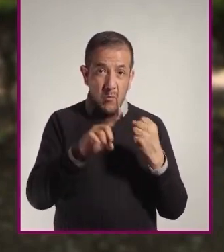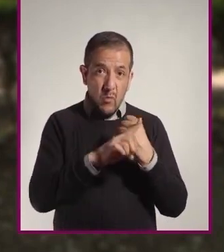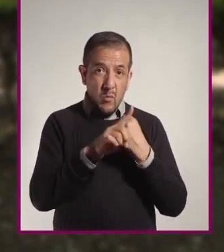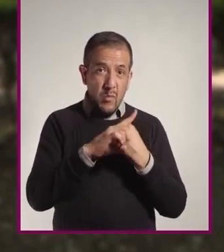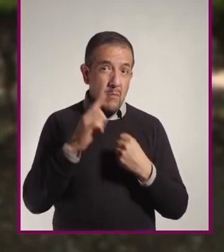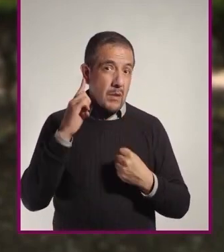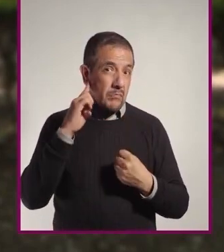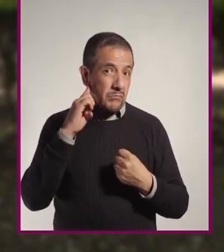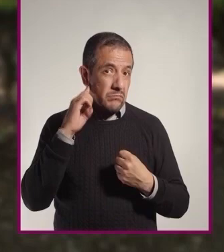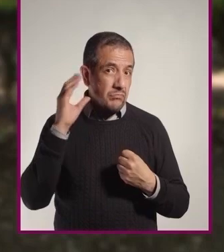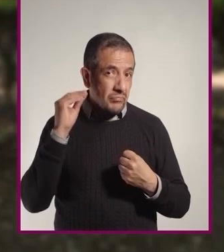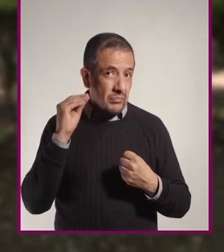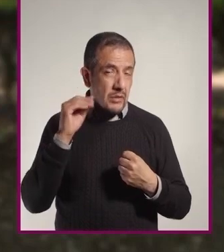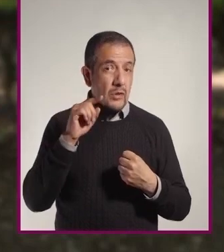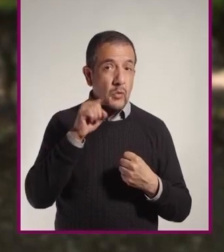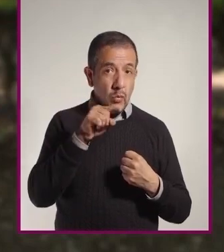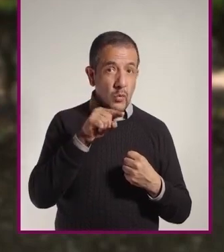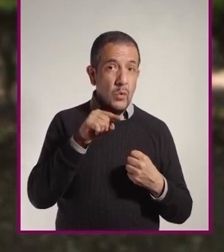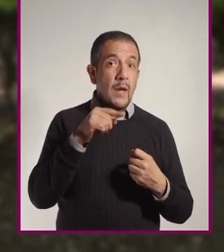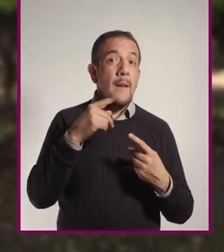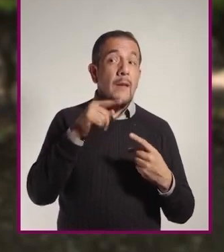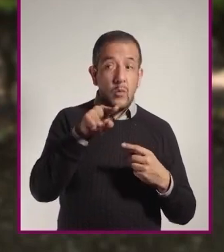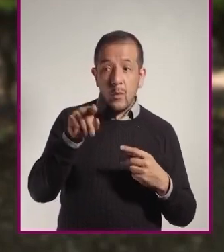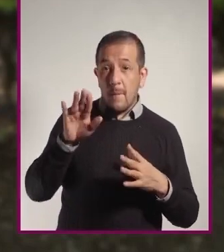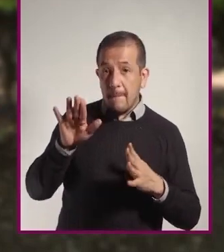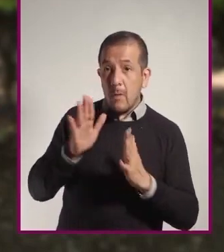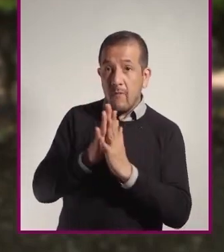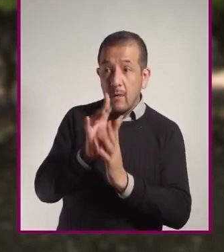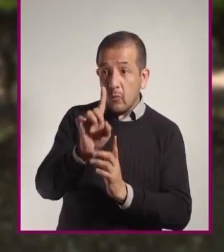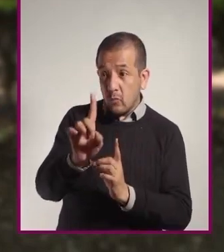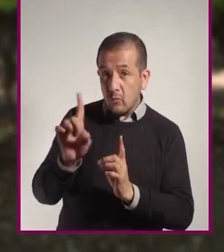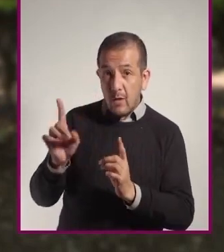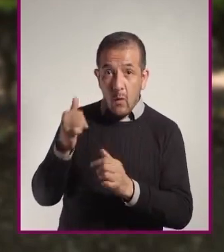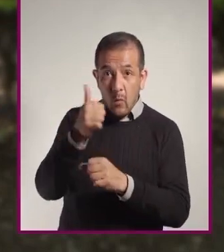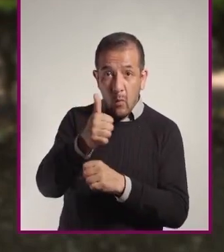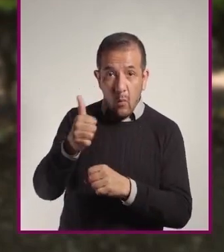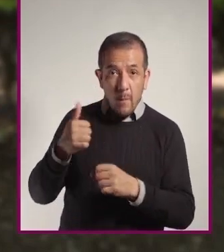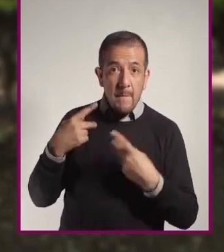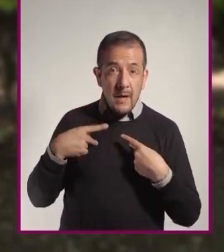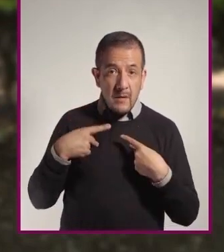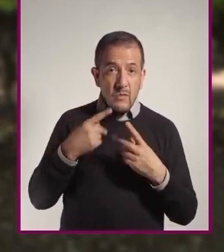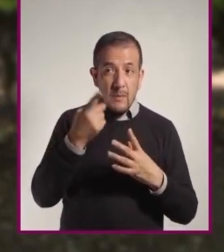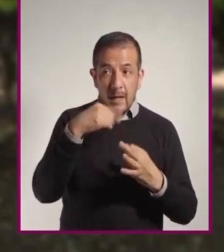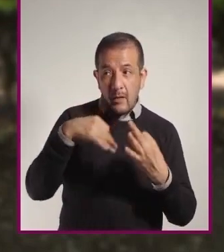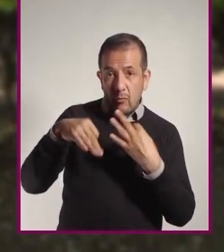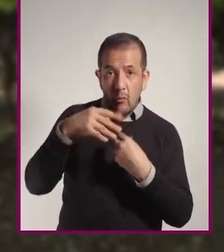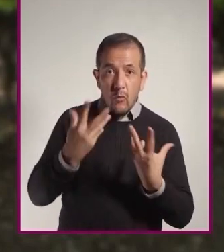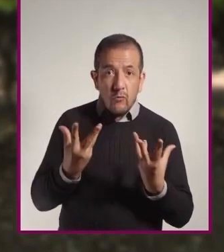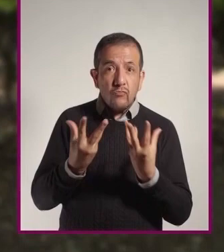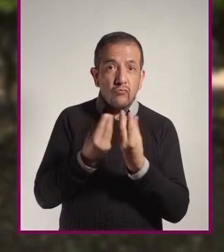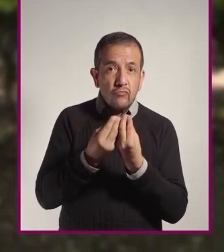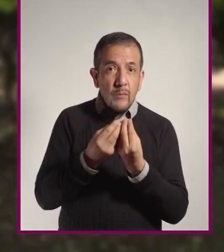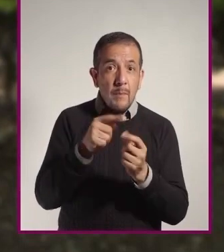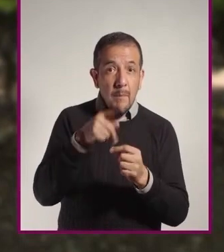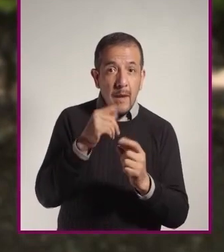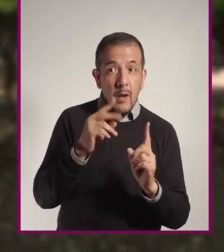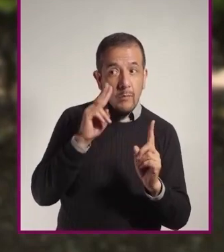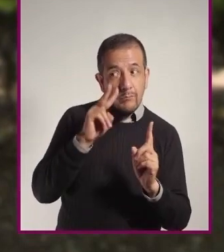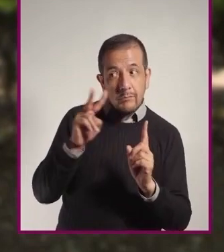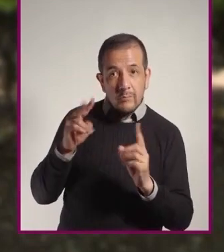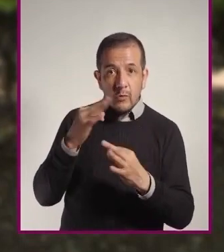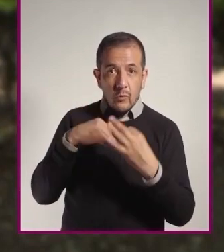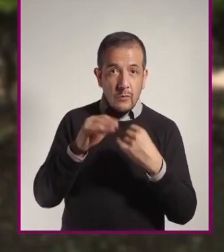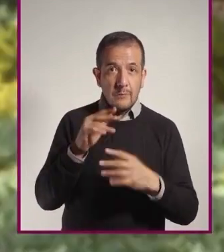auditivos, asegúrate que de las demás personas hablen de una en una. Esto permite incluir a todas en la conversación. Hasta